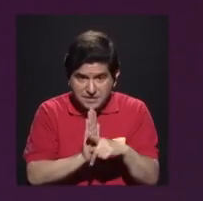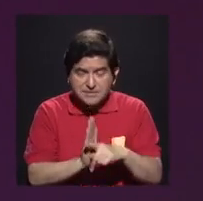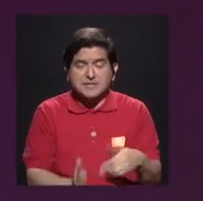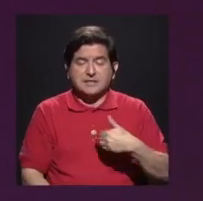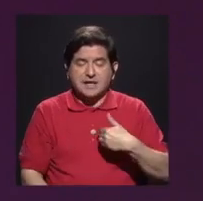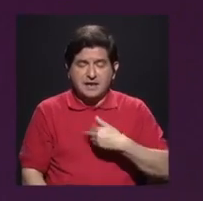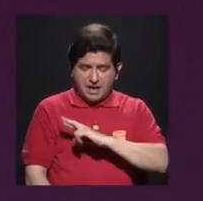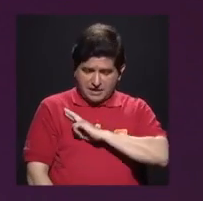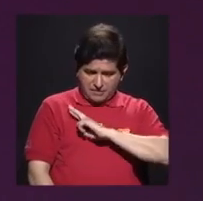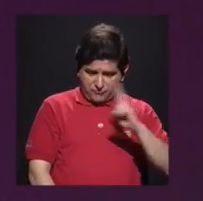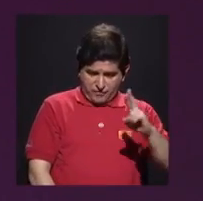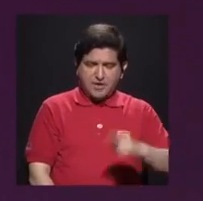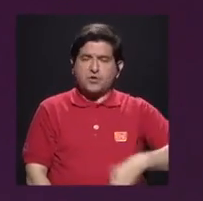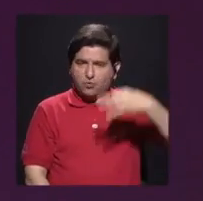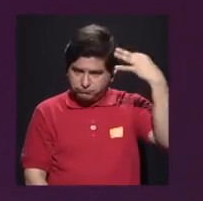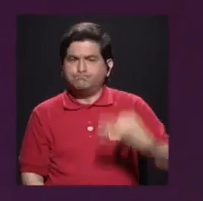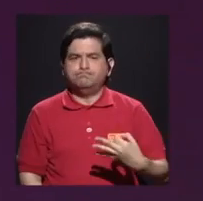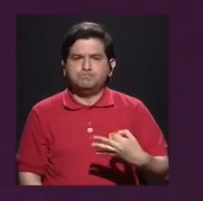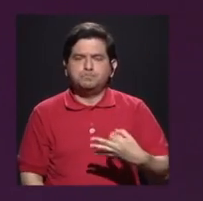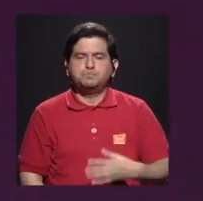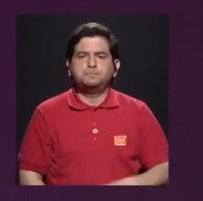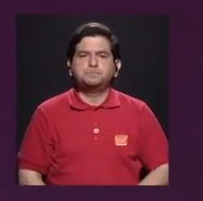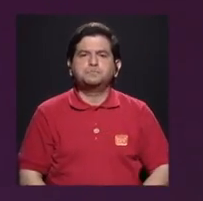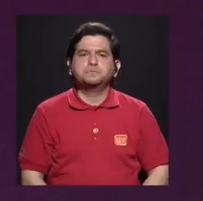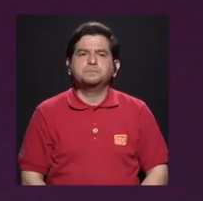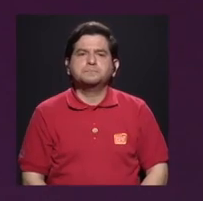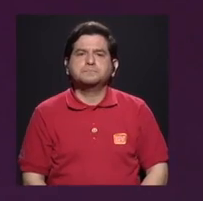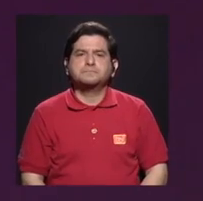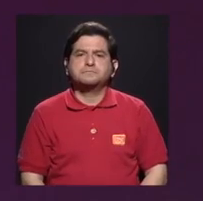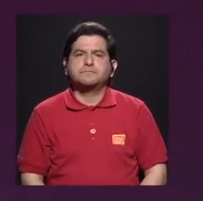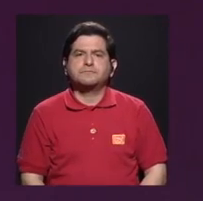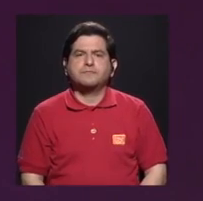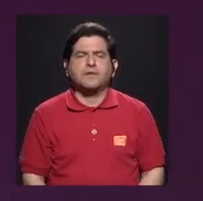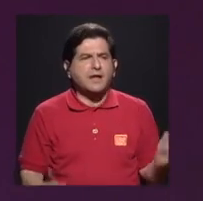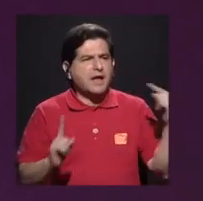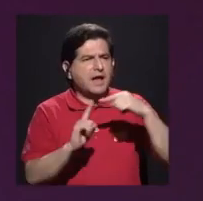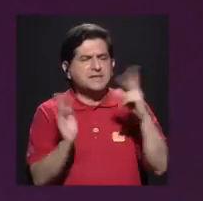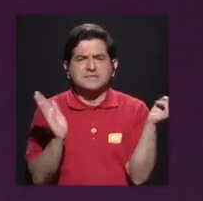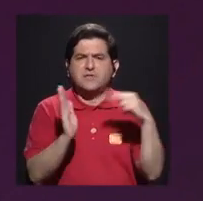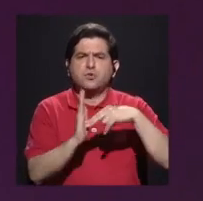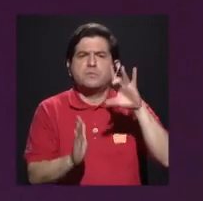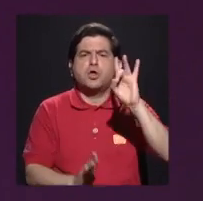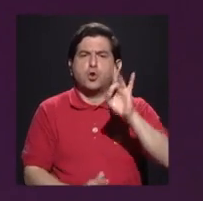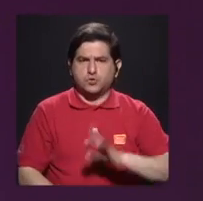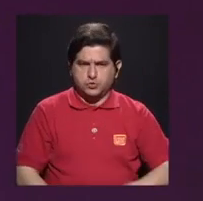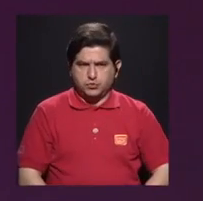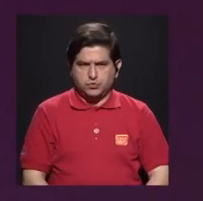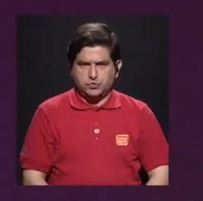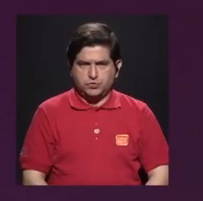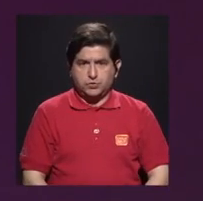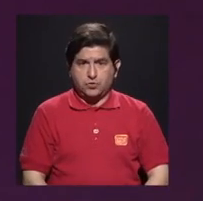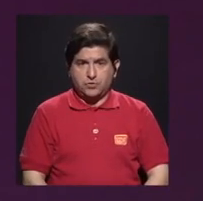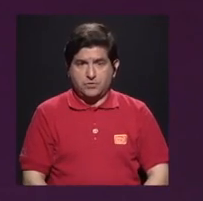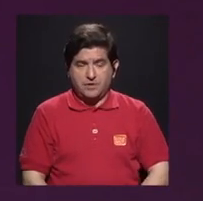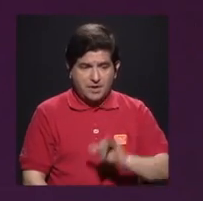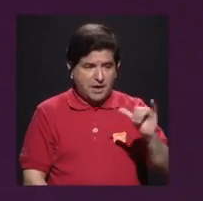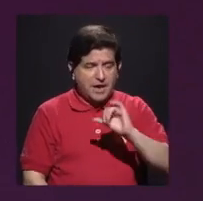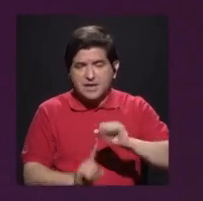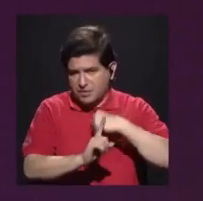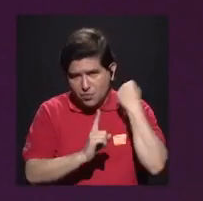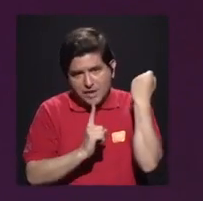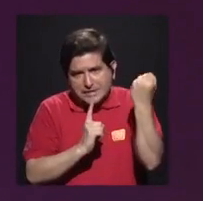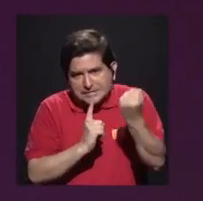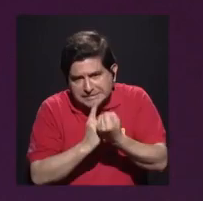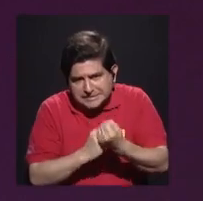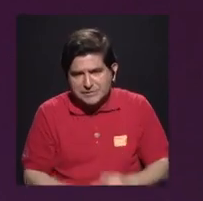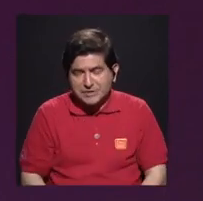religión oficial y hasta el 2008 nos acompañaba en este anacronismo